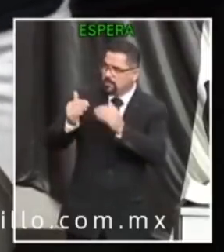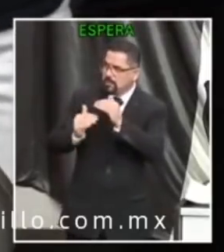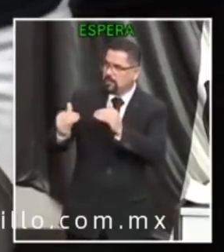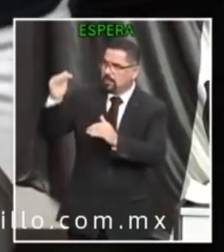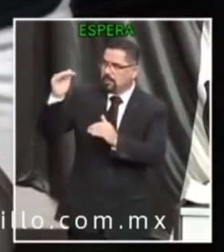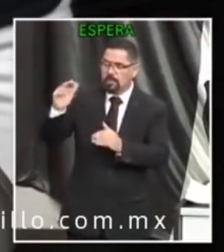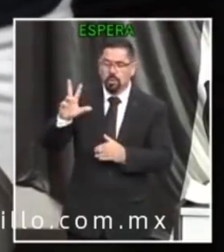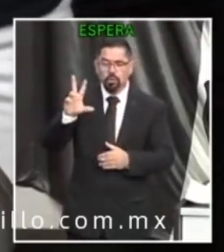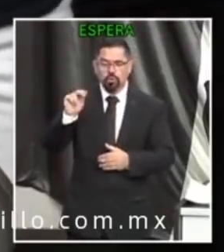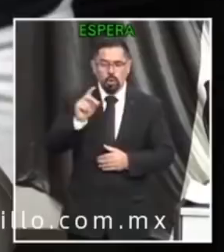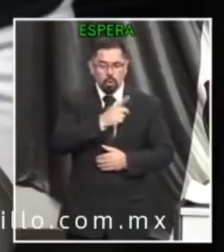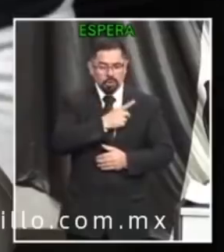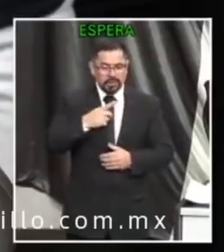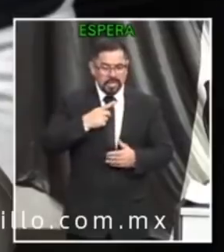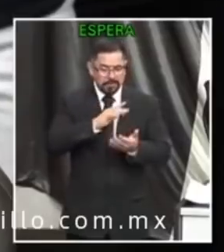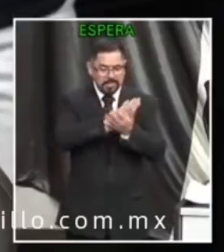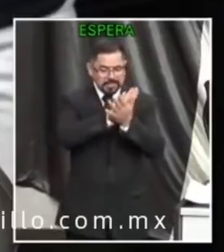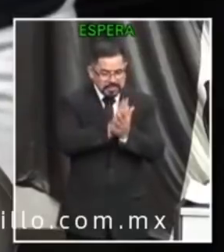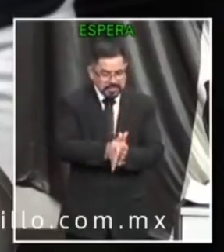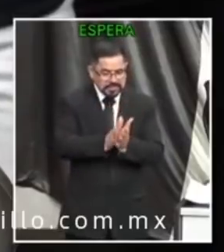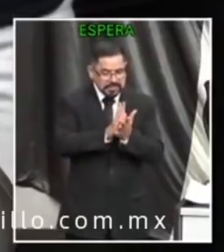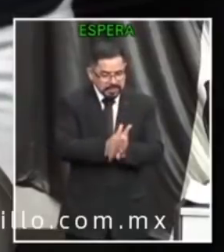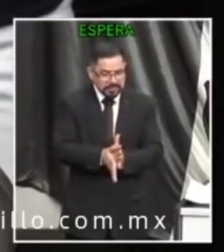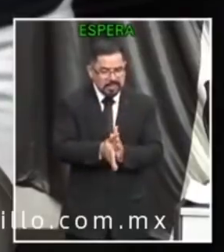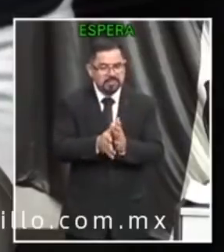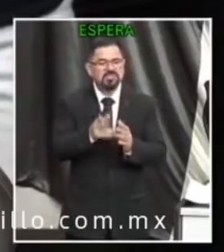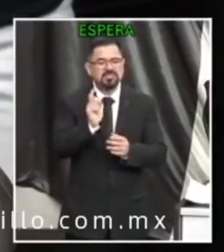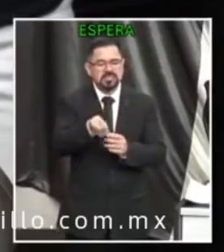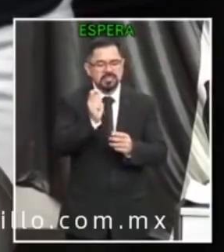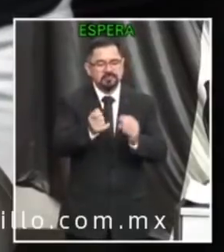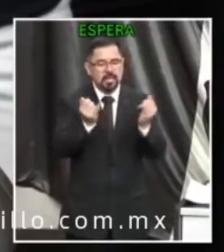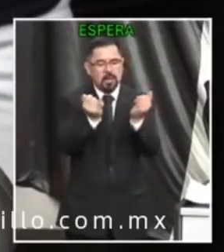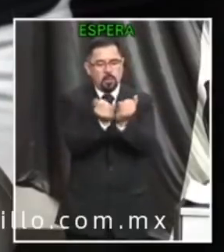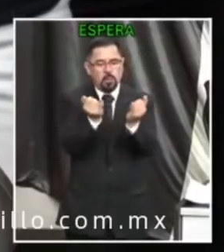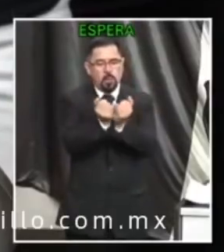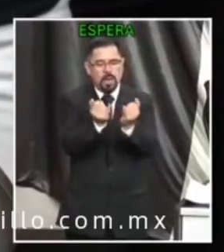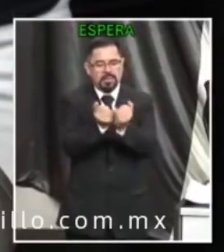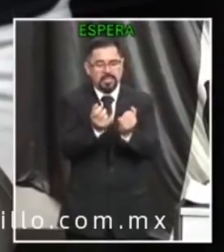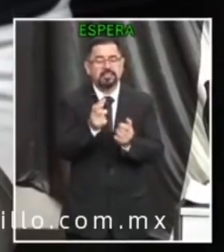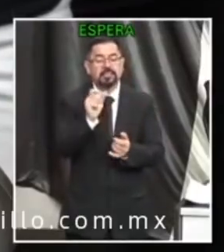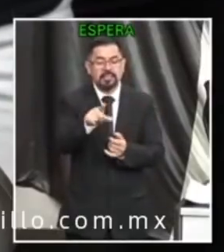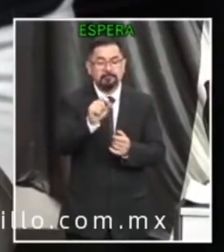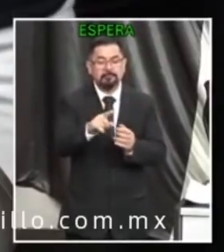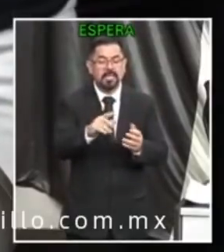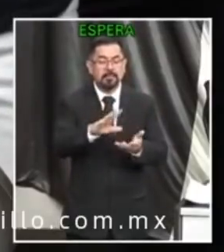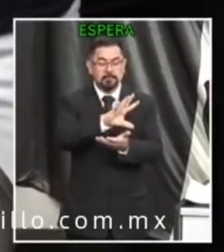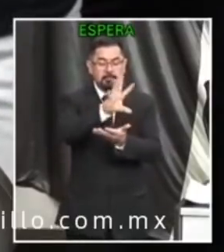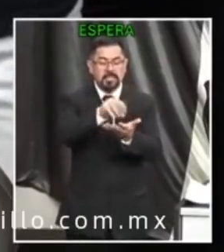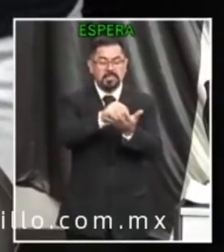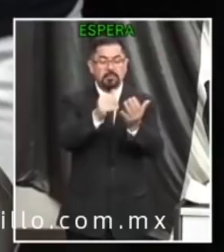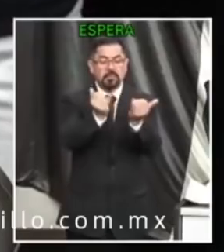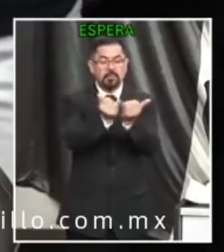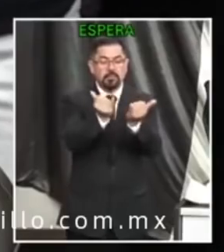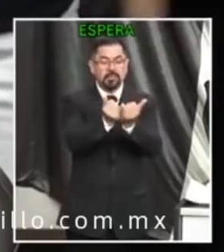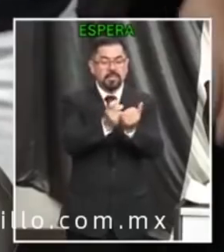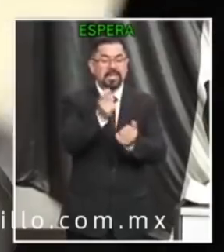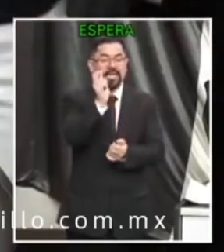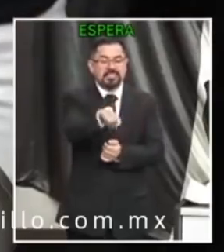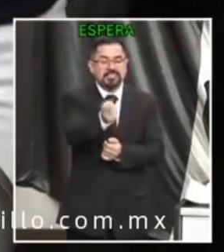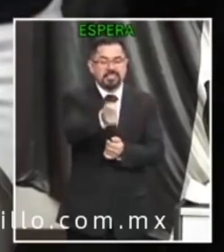debe haber discriminación en los principios de igualdad y el matrimonio igualitario es un derecho.